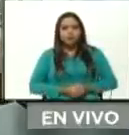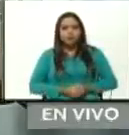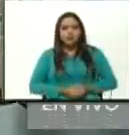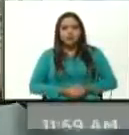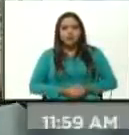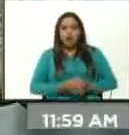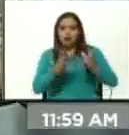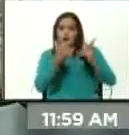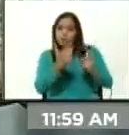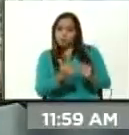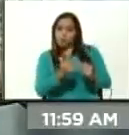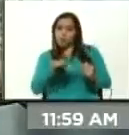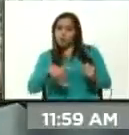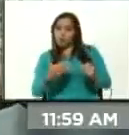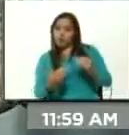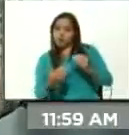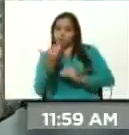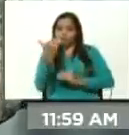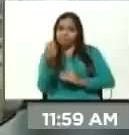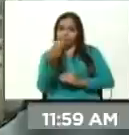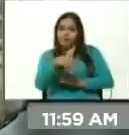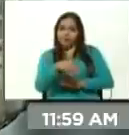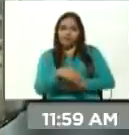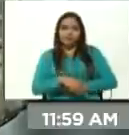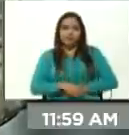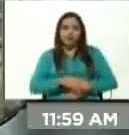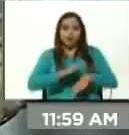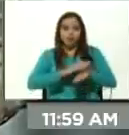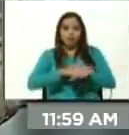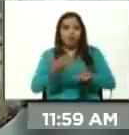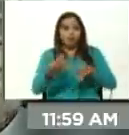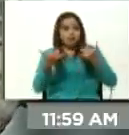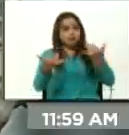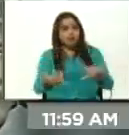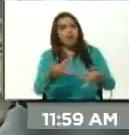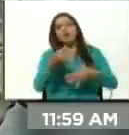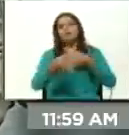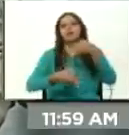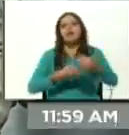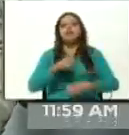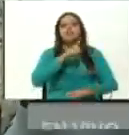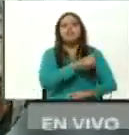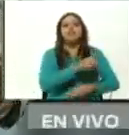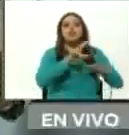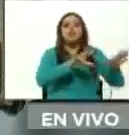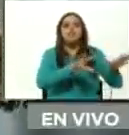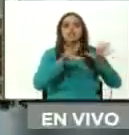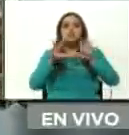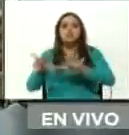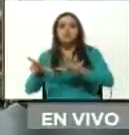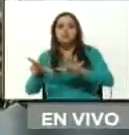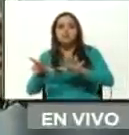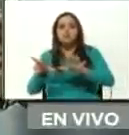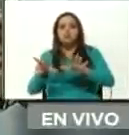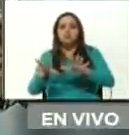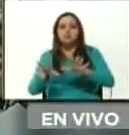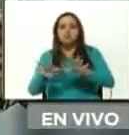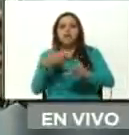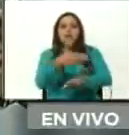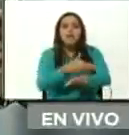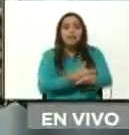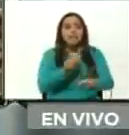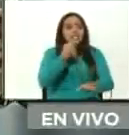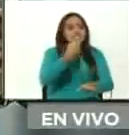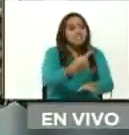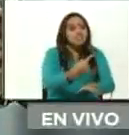cifra aumentaría, porque si estamos hablando de 188 y previamente